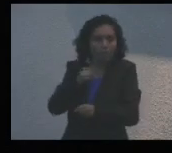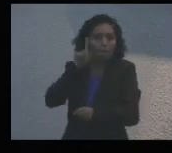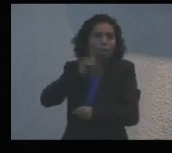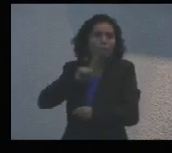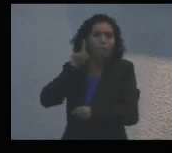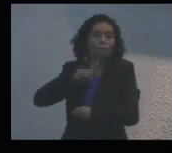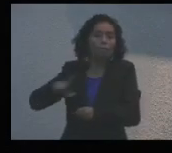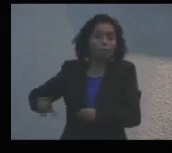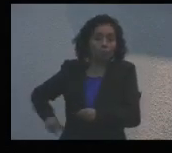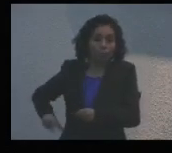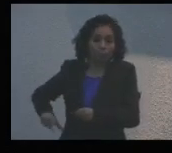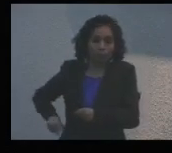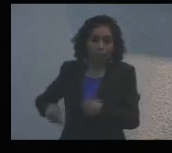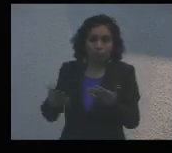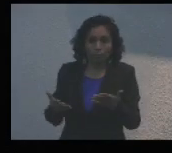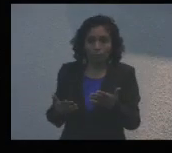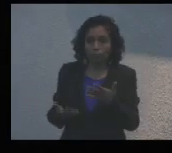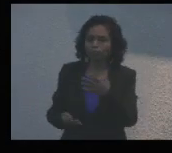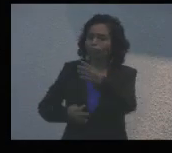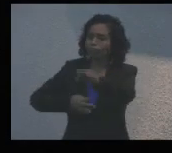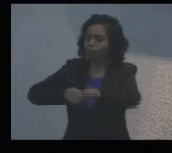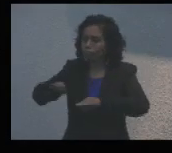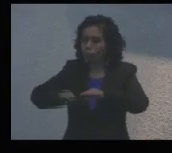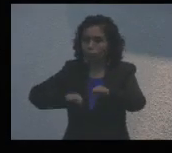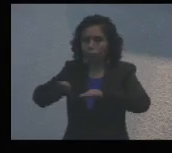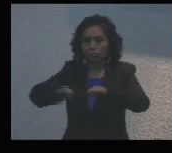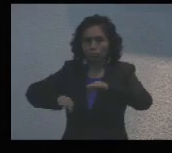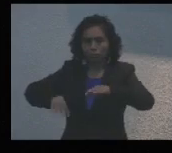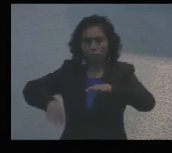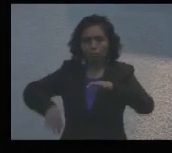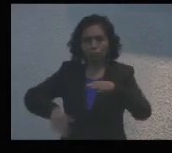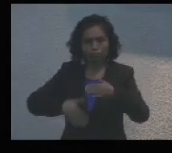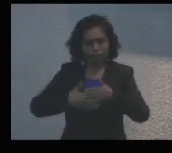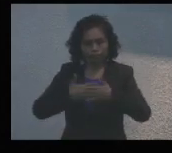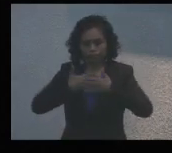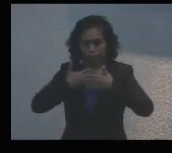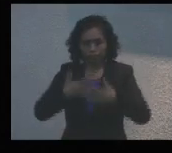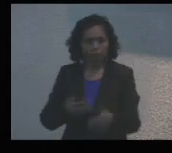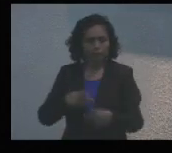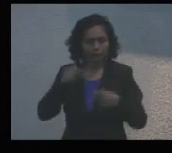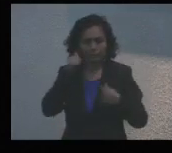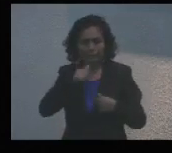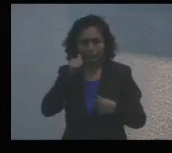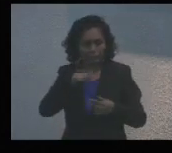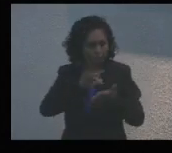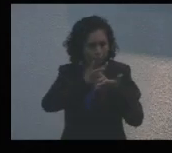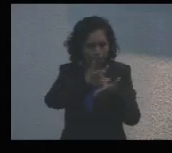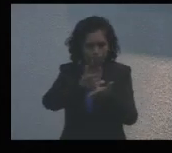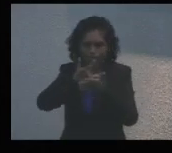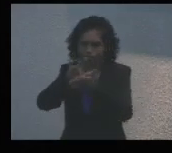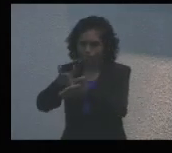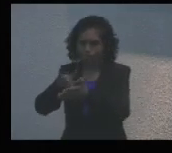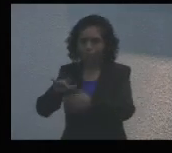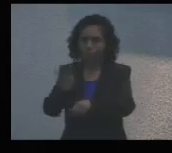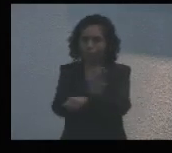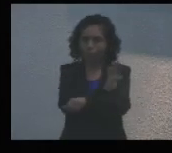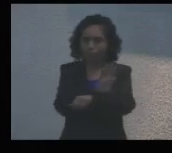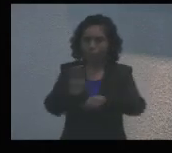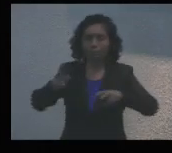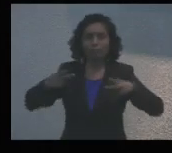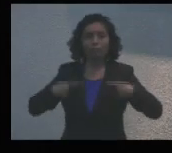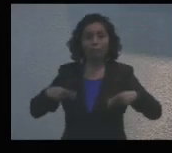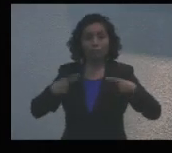gobernadora, sino por ejercer un mandato que pone por delante a las personas, al bienestar de la gente, de